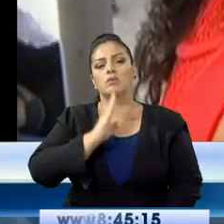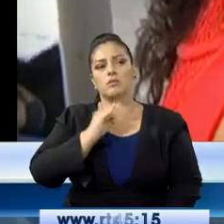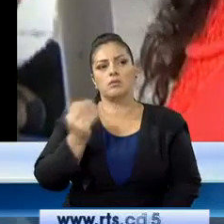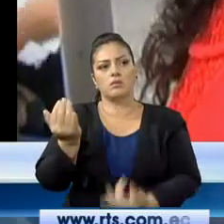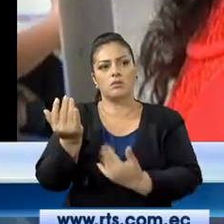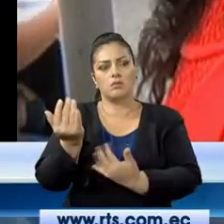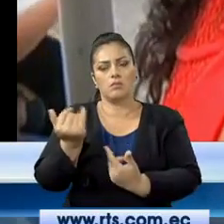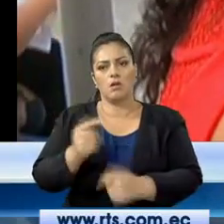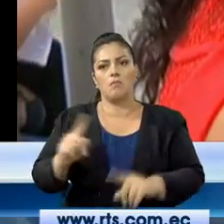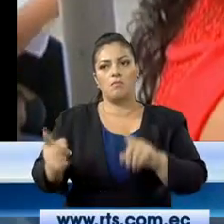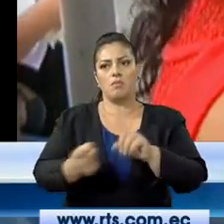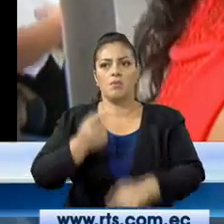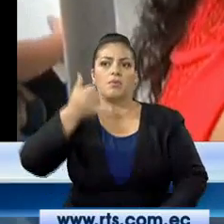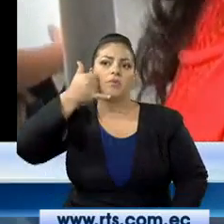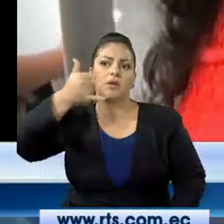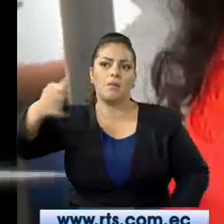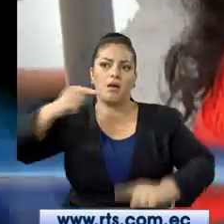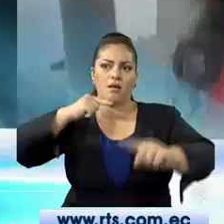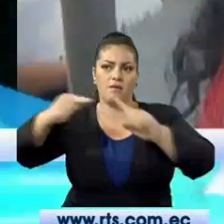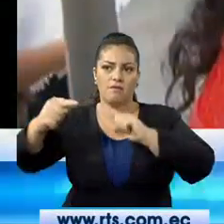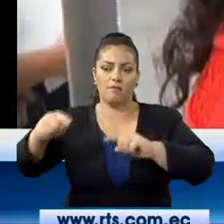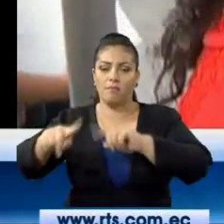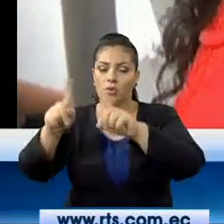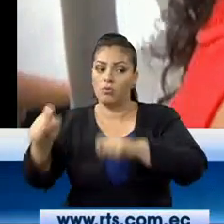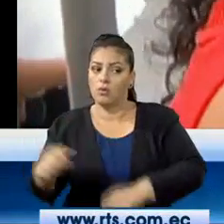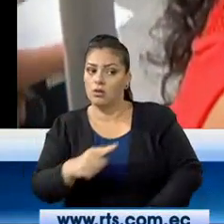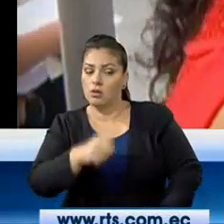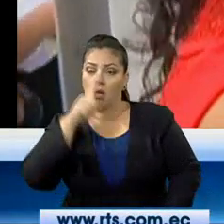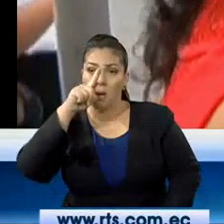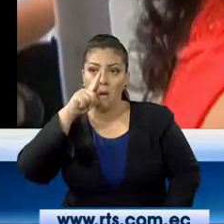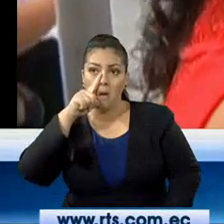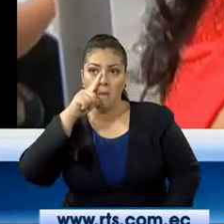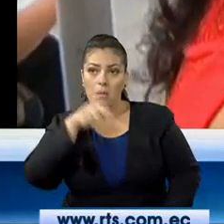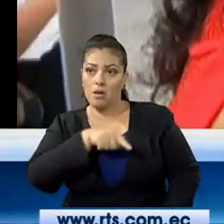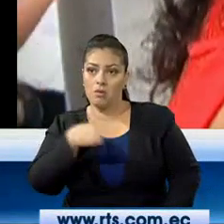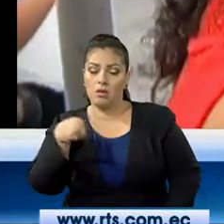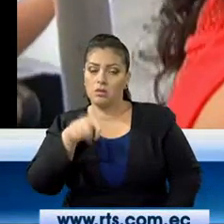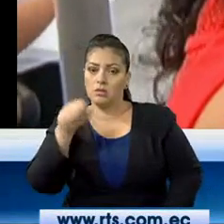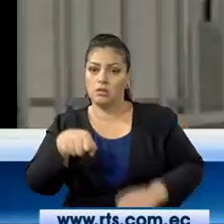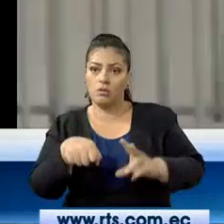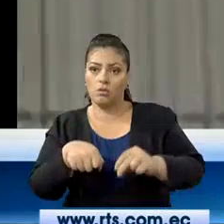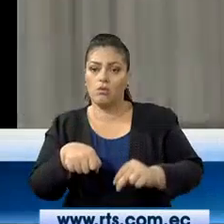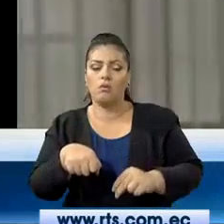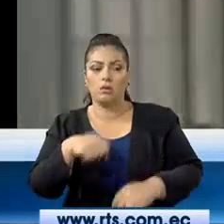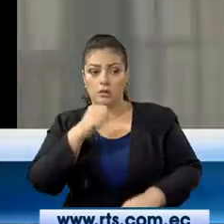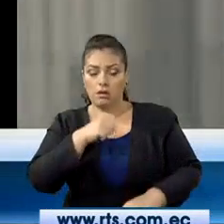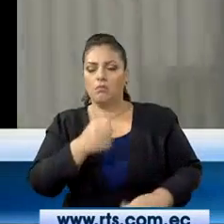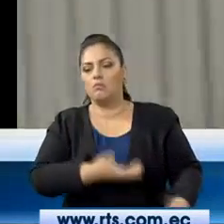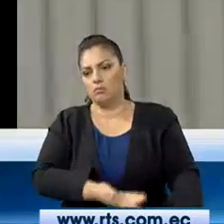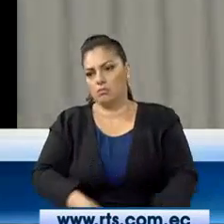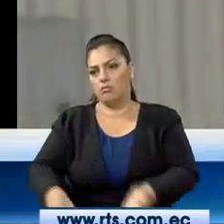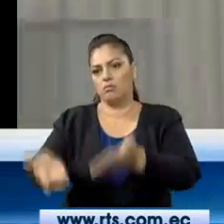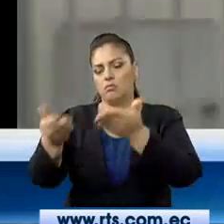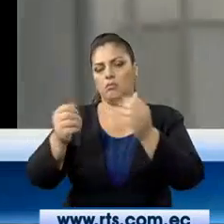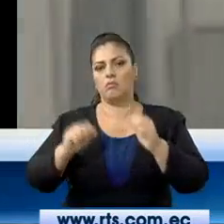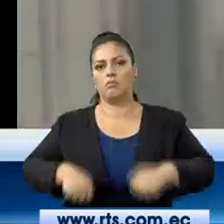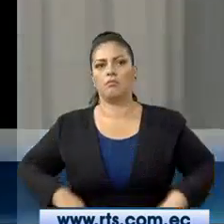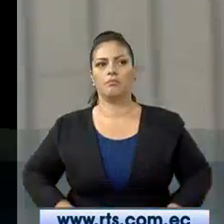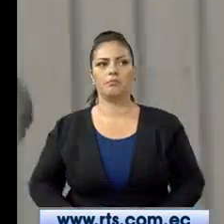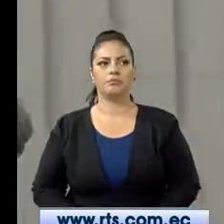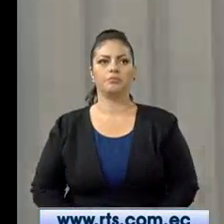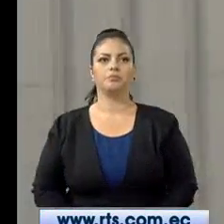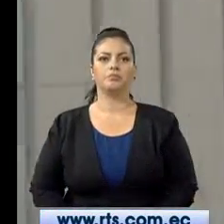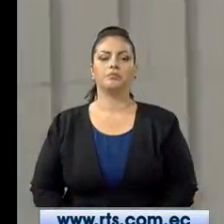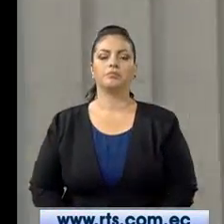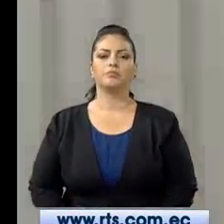dar aviso a los jefes para poder ingresar. Informó Mari Carmen